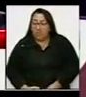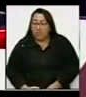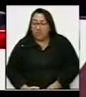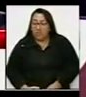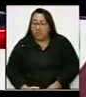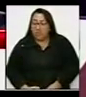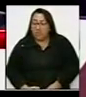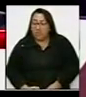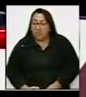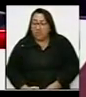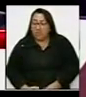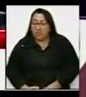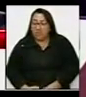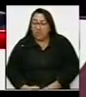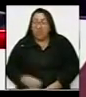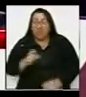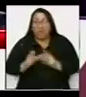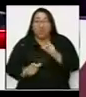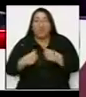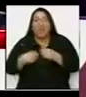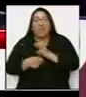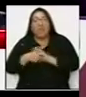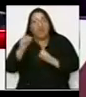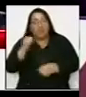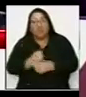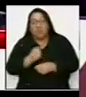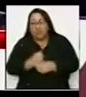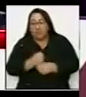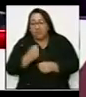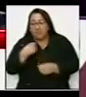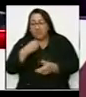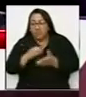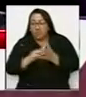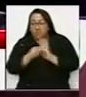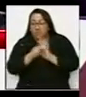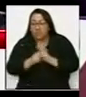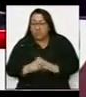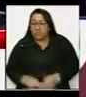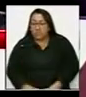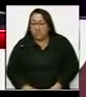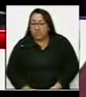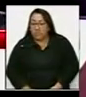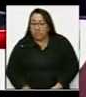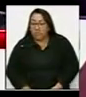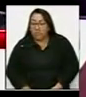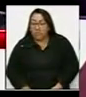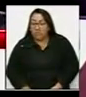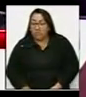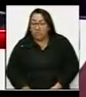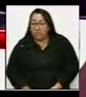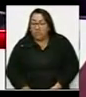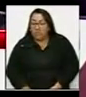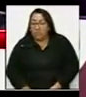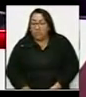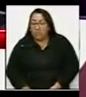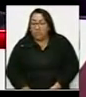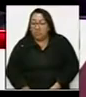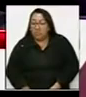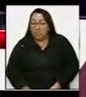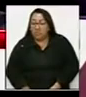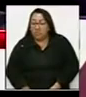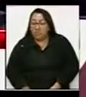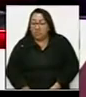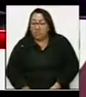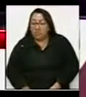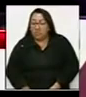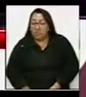presidenta, que tuvieron derechos laborales, porque es lo que dice la norma. No podemos hoy sencillamente pasar tabla rasa por